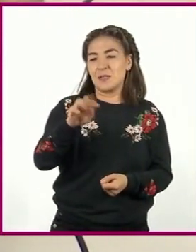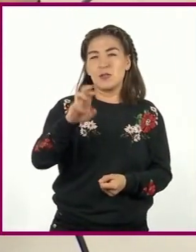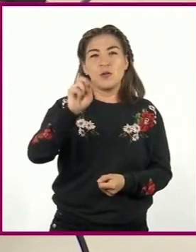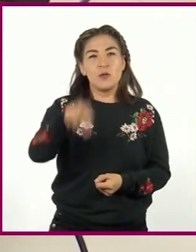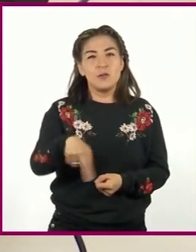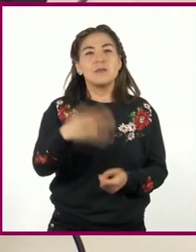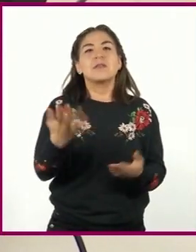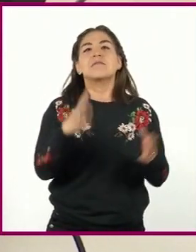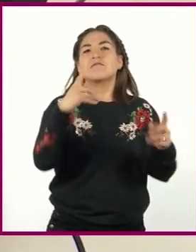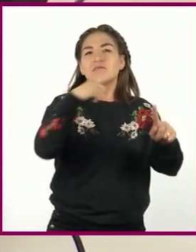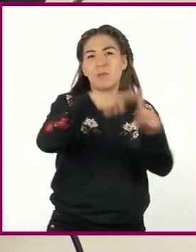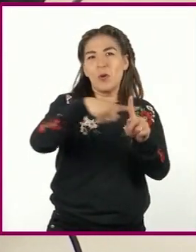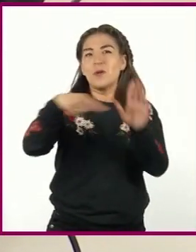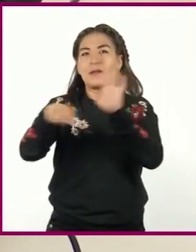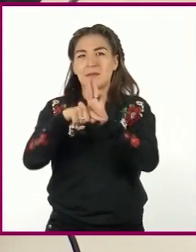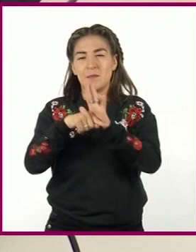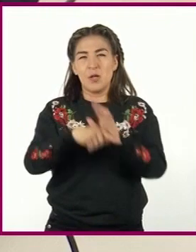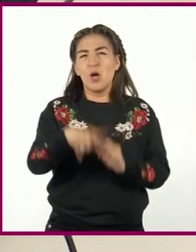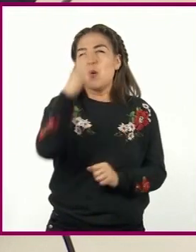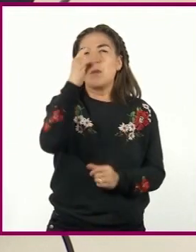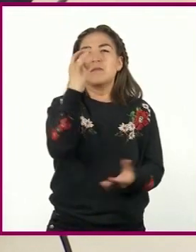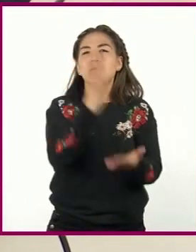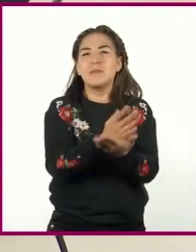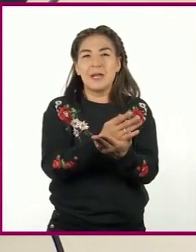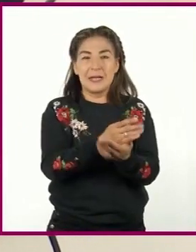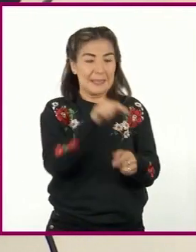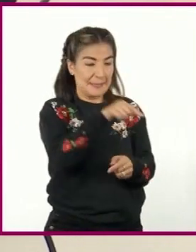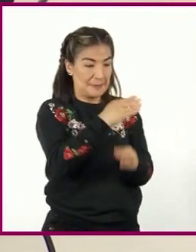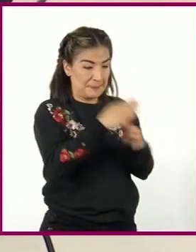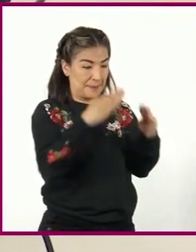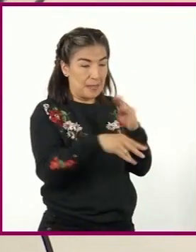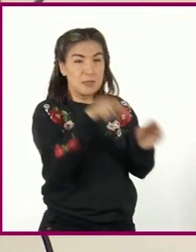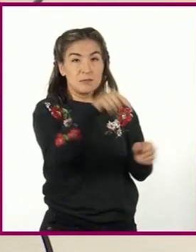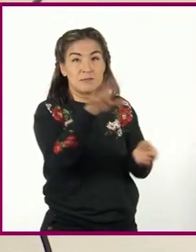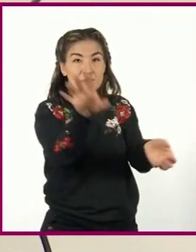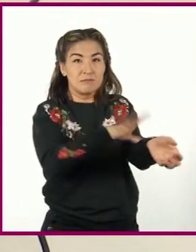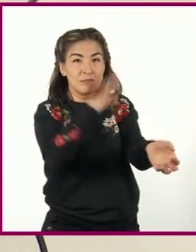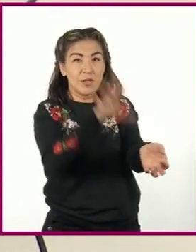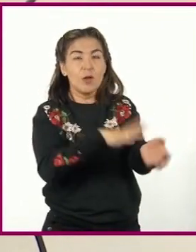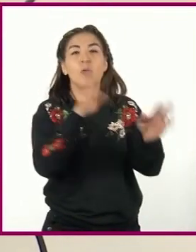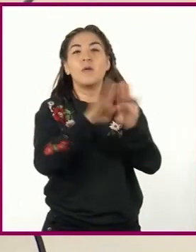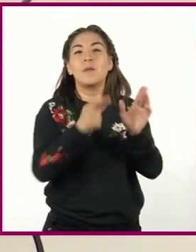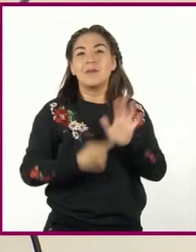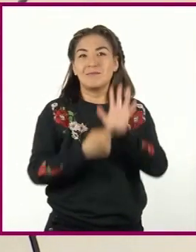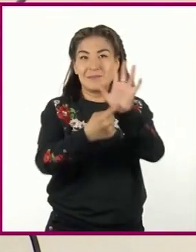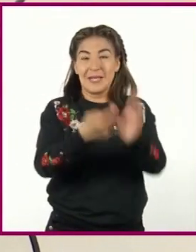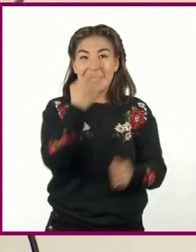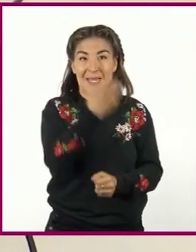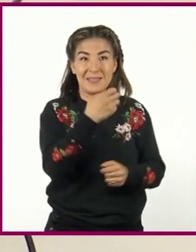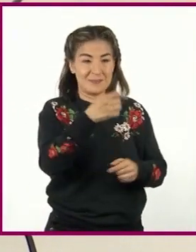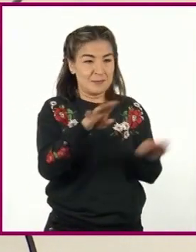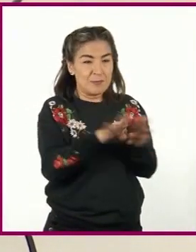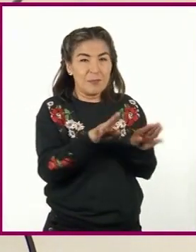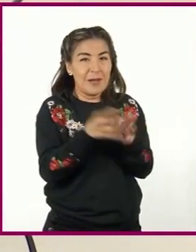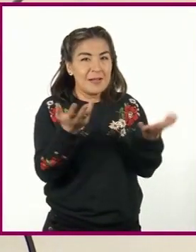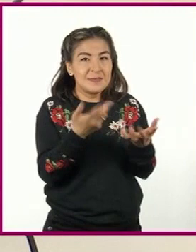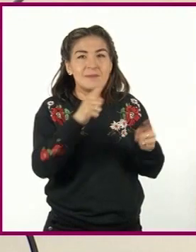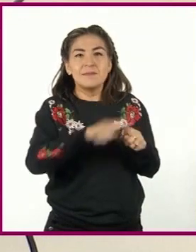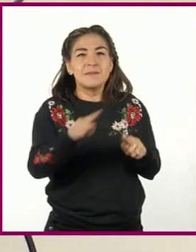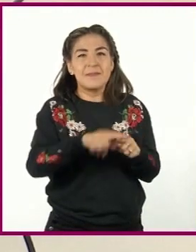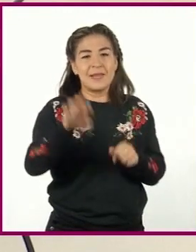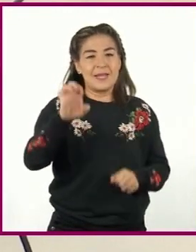o negativa. Cuando un cuerpo adquiere propiedades eléctricas como resultado de este proceso, se dice que